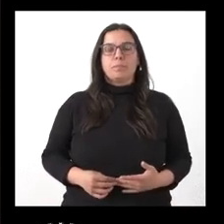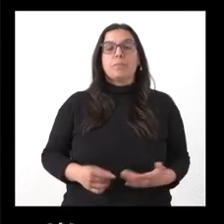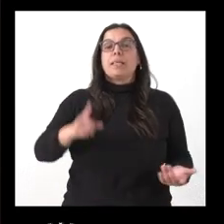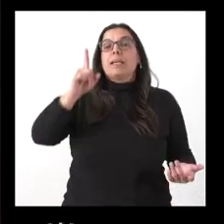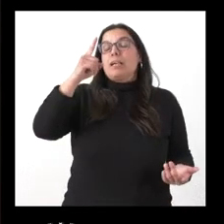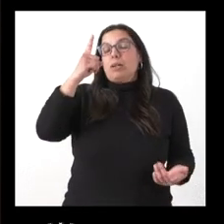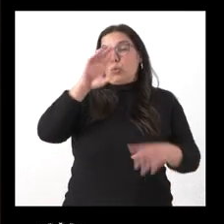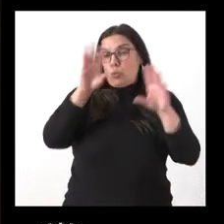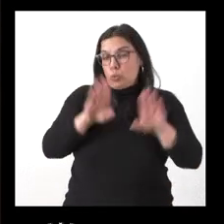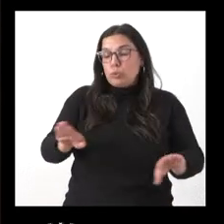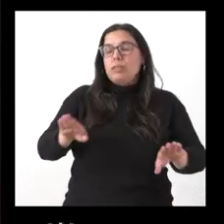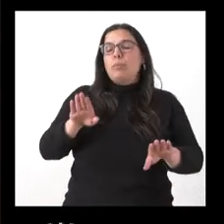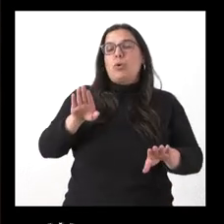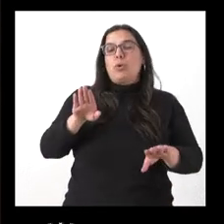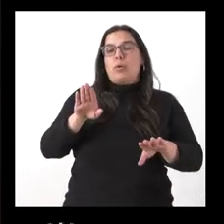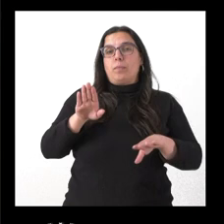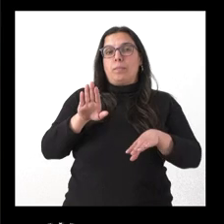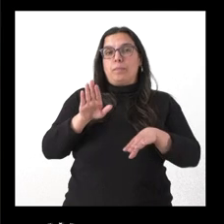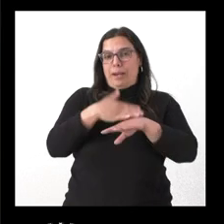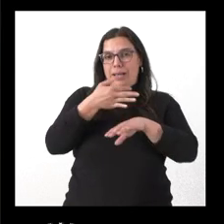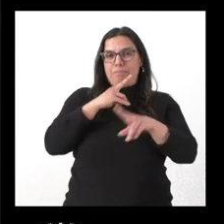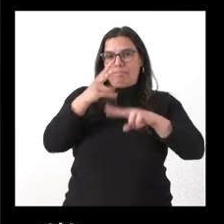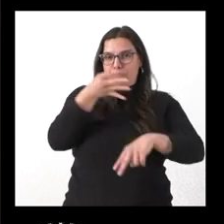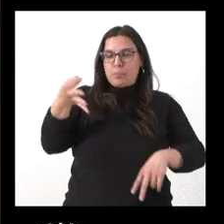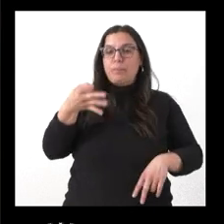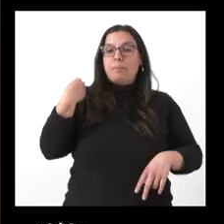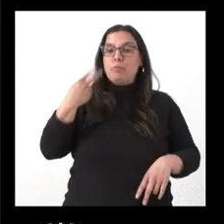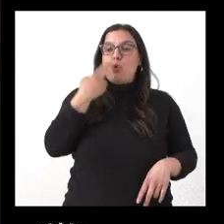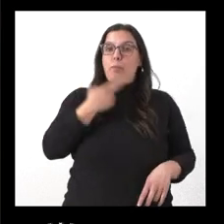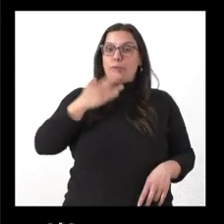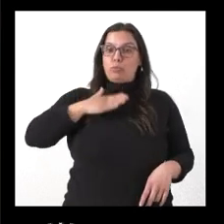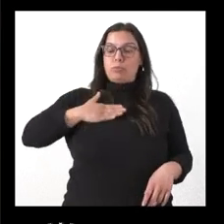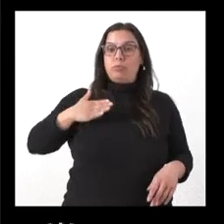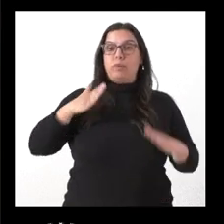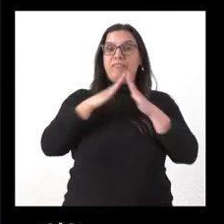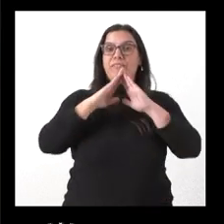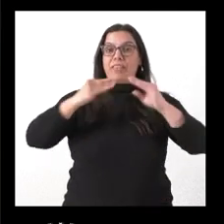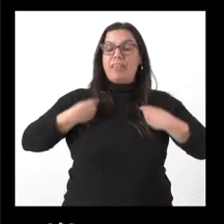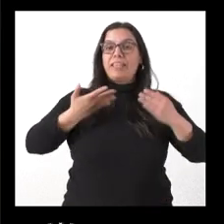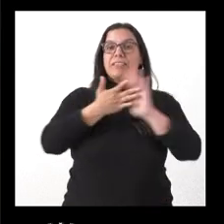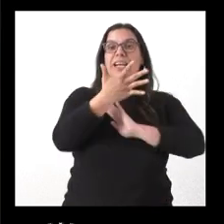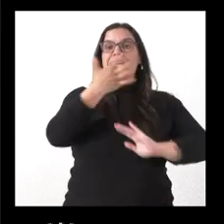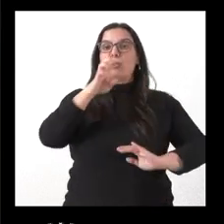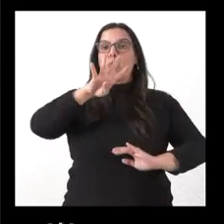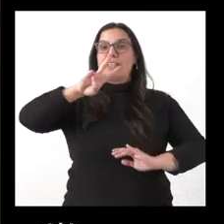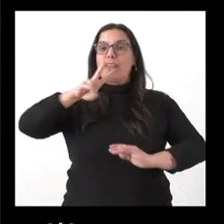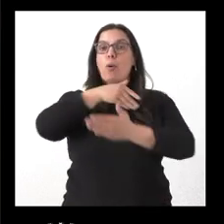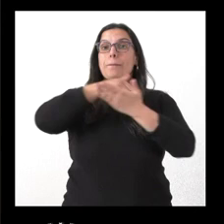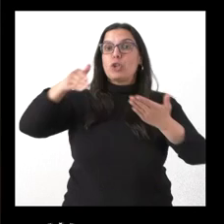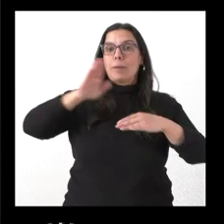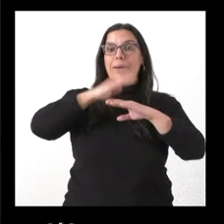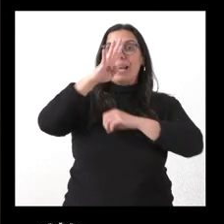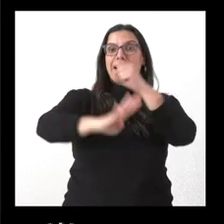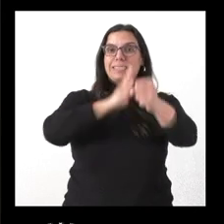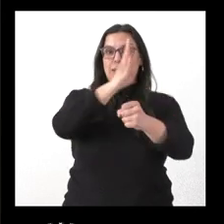solo por terminar la pregunta y por redondearla que el compromiso de vivienda de la junta de Castellón suponen por 542 millones en esta legislatura del